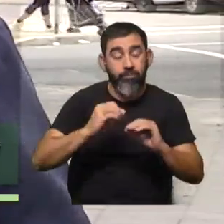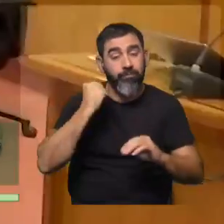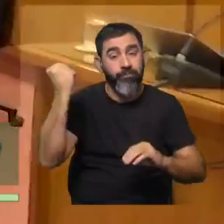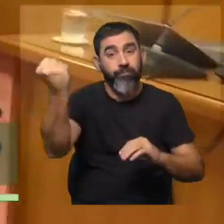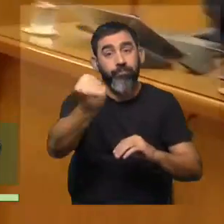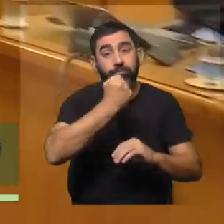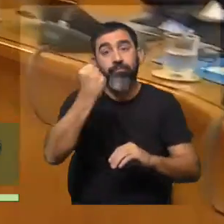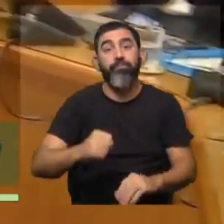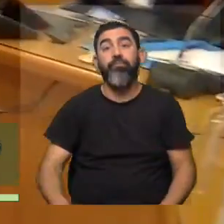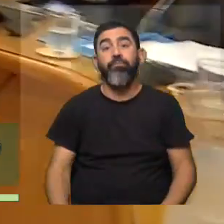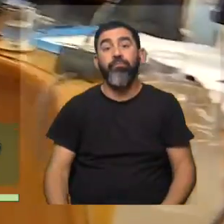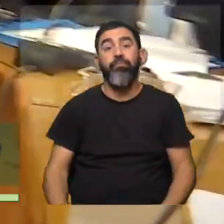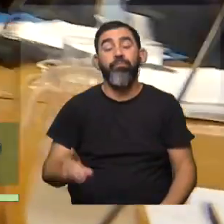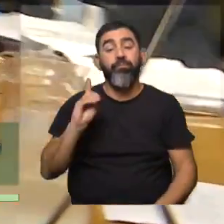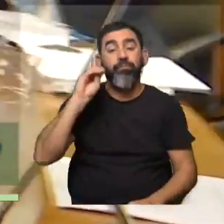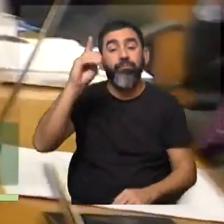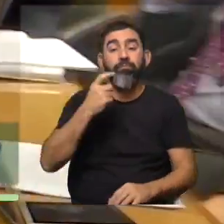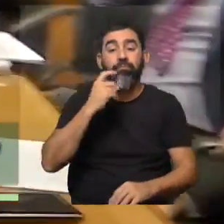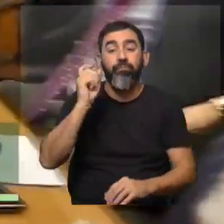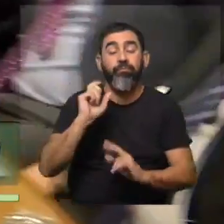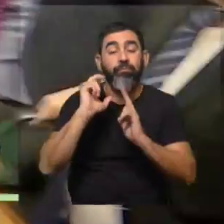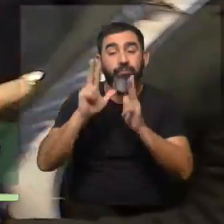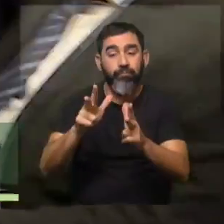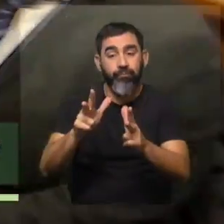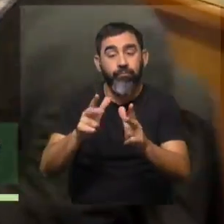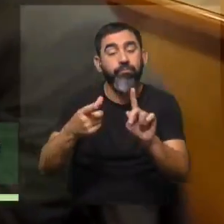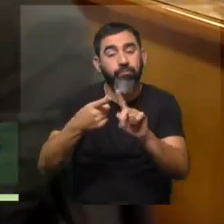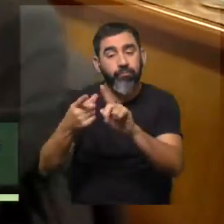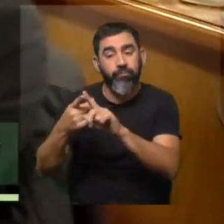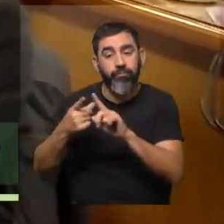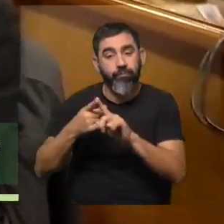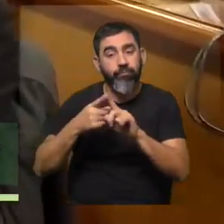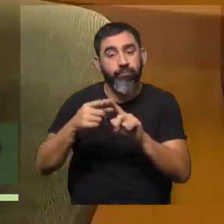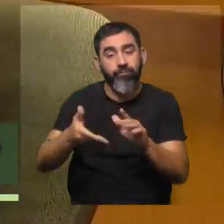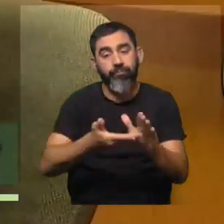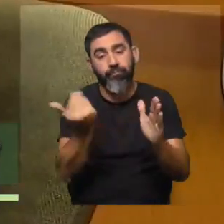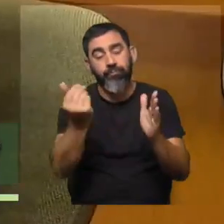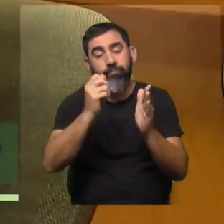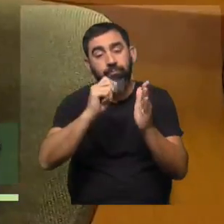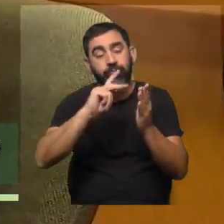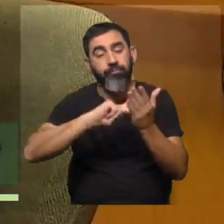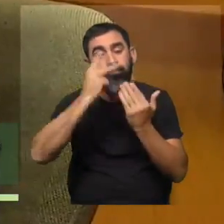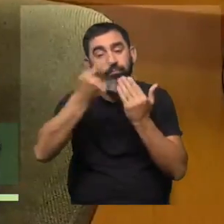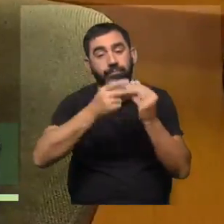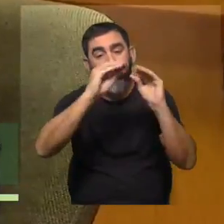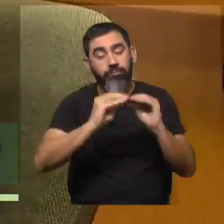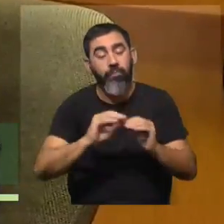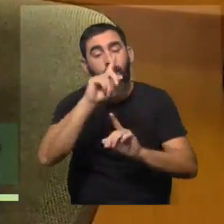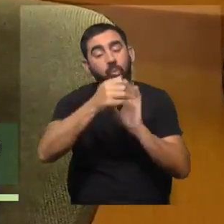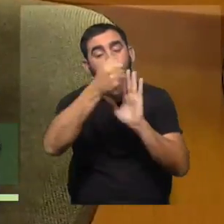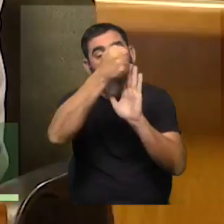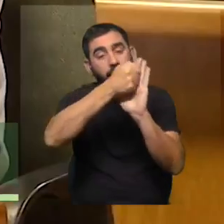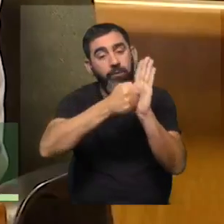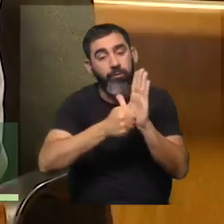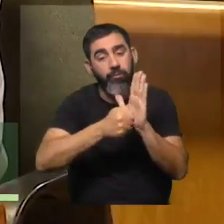muy importante Así mismo el diputado Colorado dijo que existe consenso en retirar del proyecto de rendición de cuentas algunos de